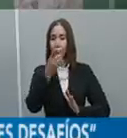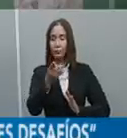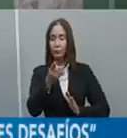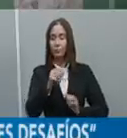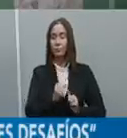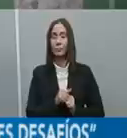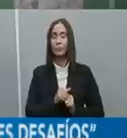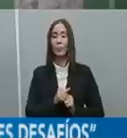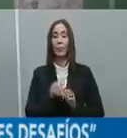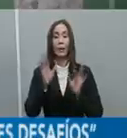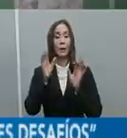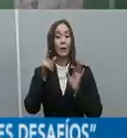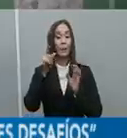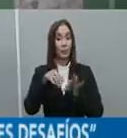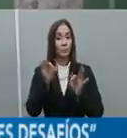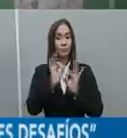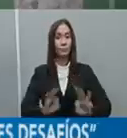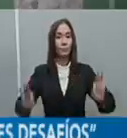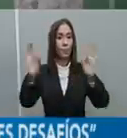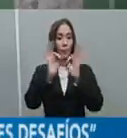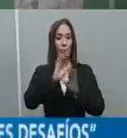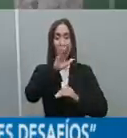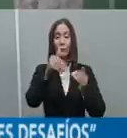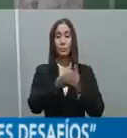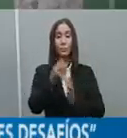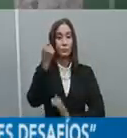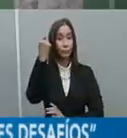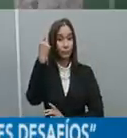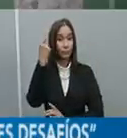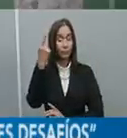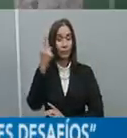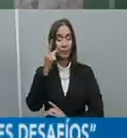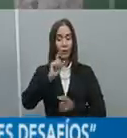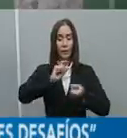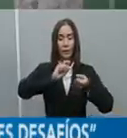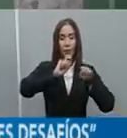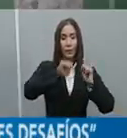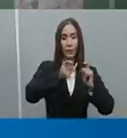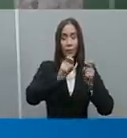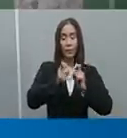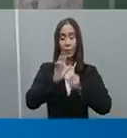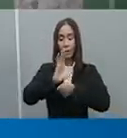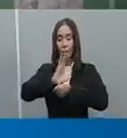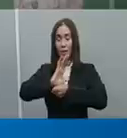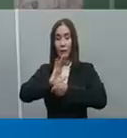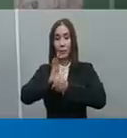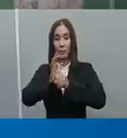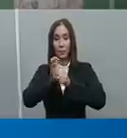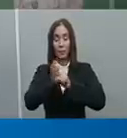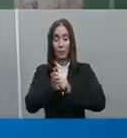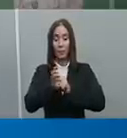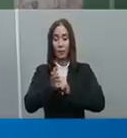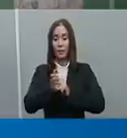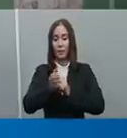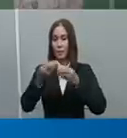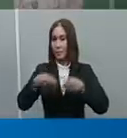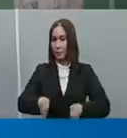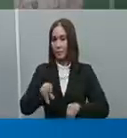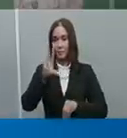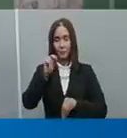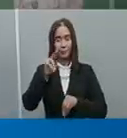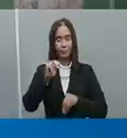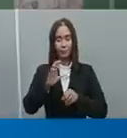es fundamental que se comprenda que nada de esto varía el hecho de que el virus COVID-19 está en las calles y